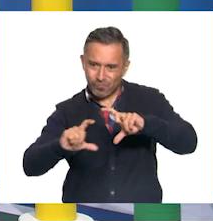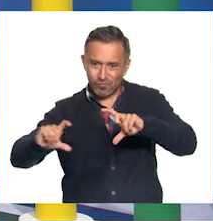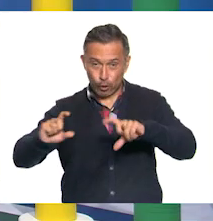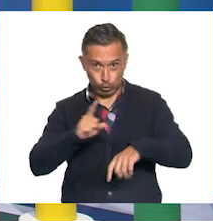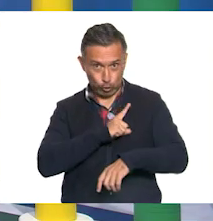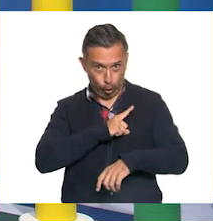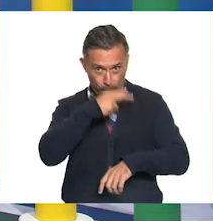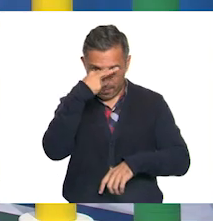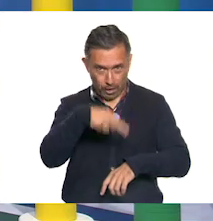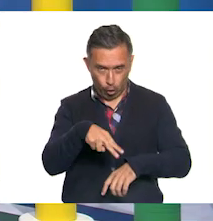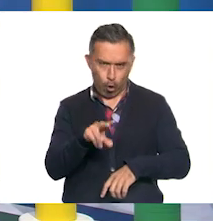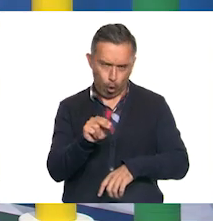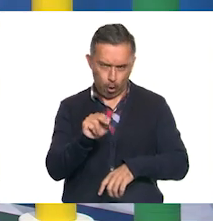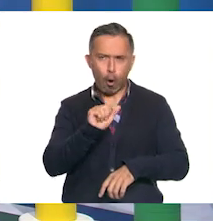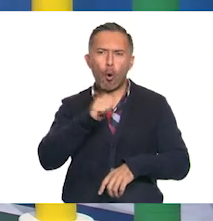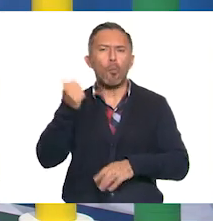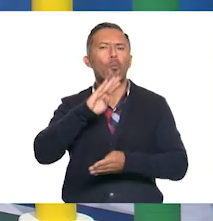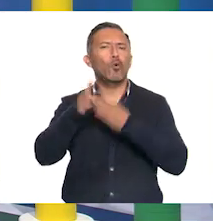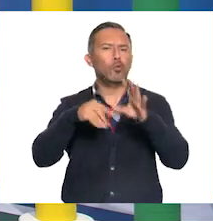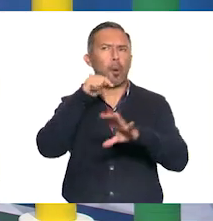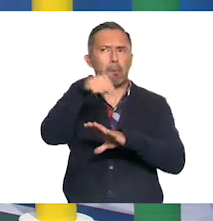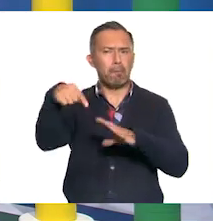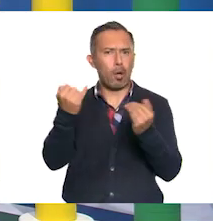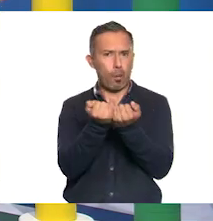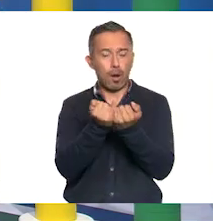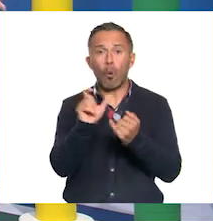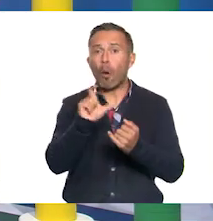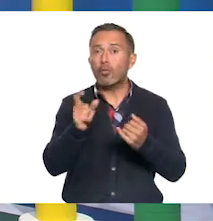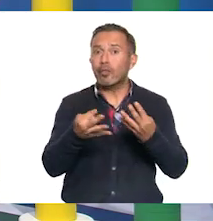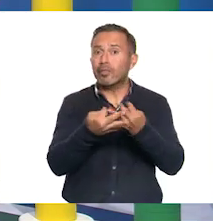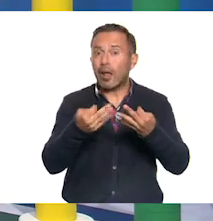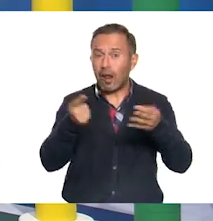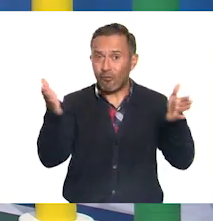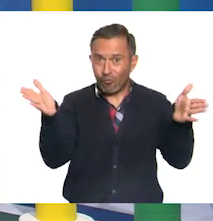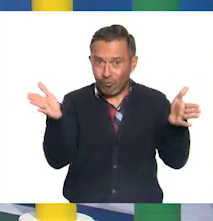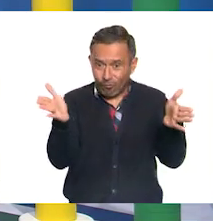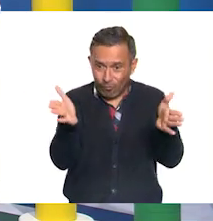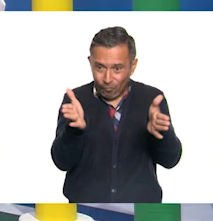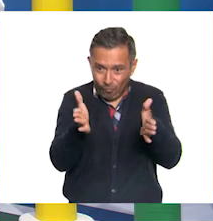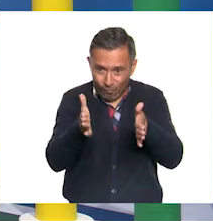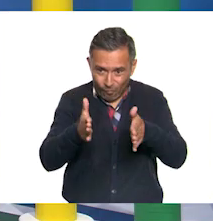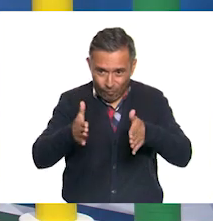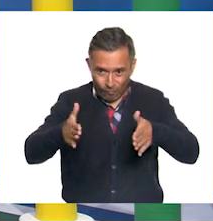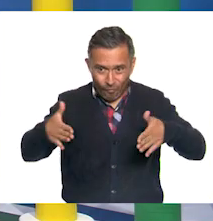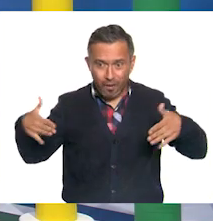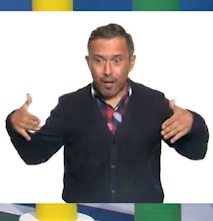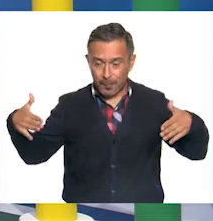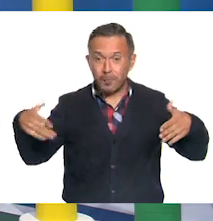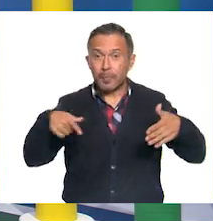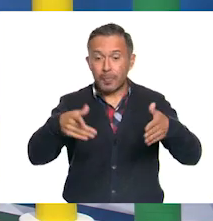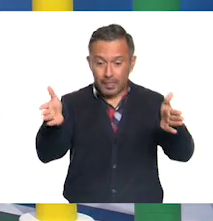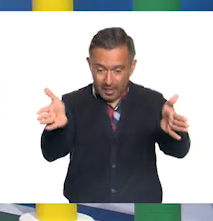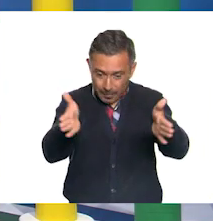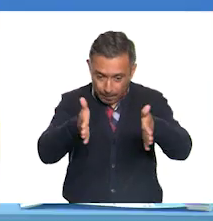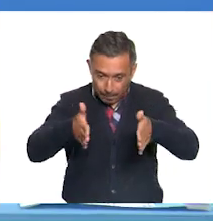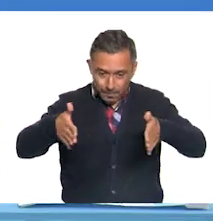territorio hay una parte estrecha que une dos partes más grandes, se le llama